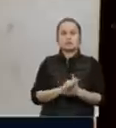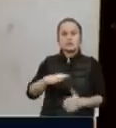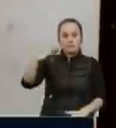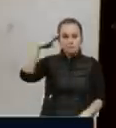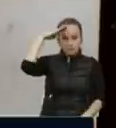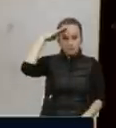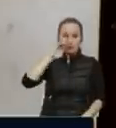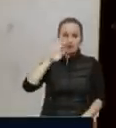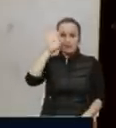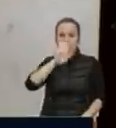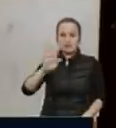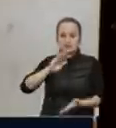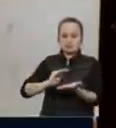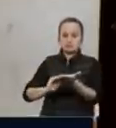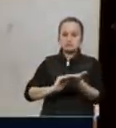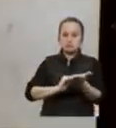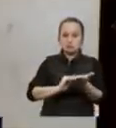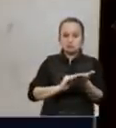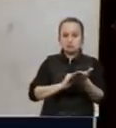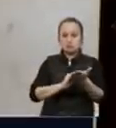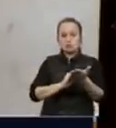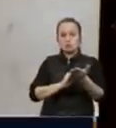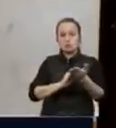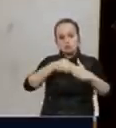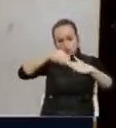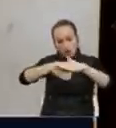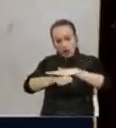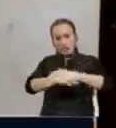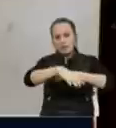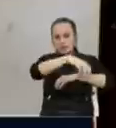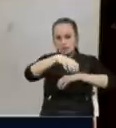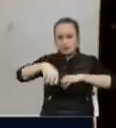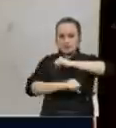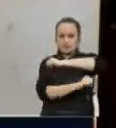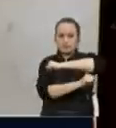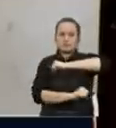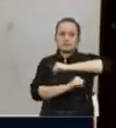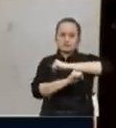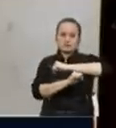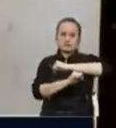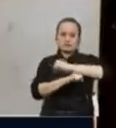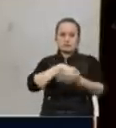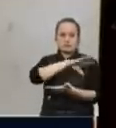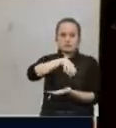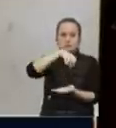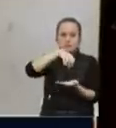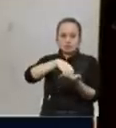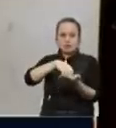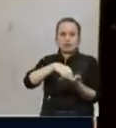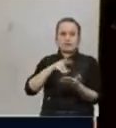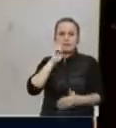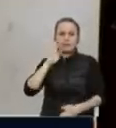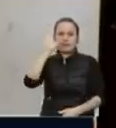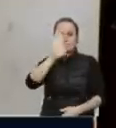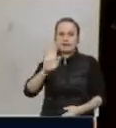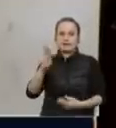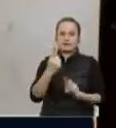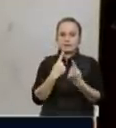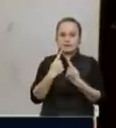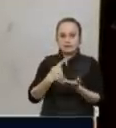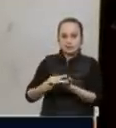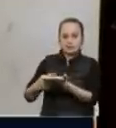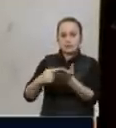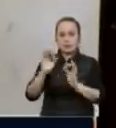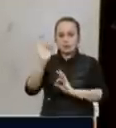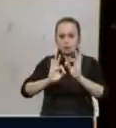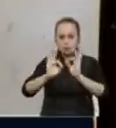Policía Nacional, mantenimiento a las instalaciones, fortalecimiento de la Unidad Nacional de Diálogo y de Mantenimiento del